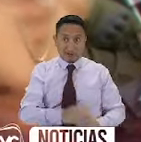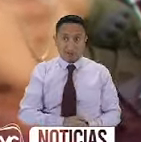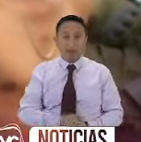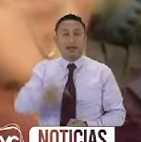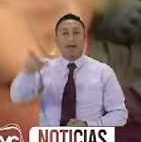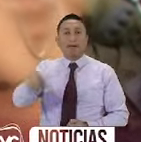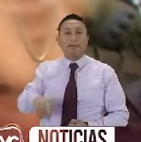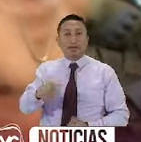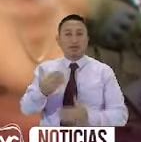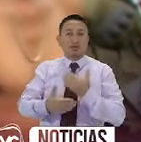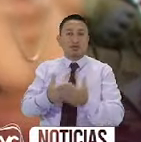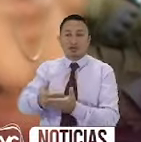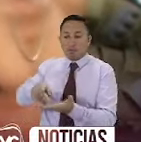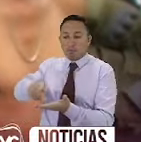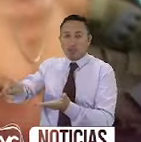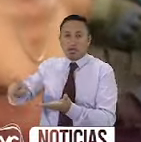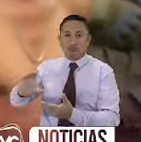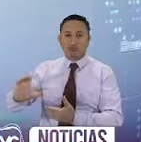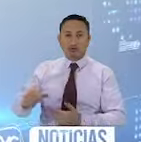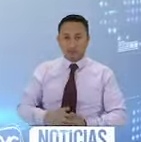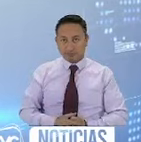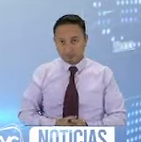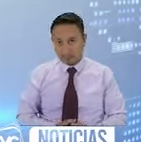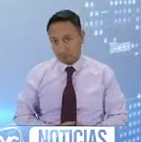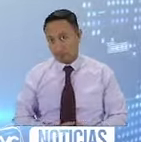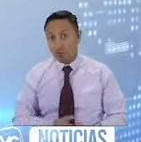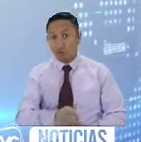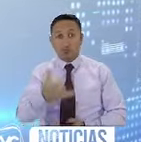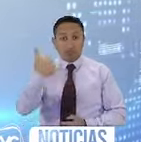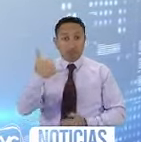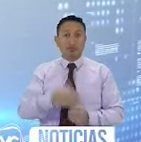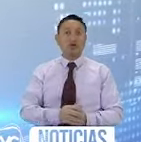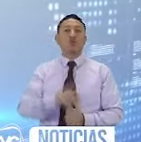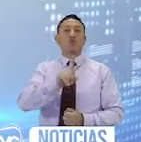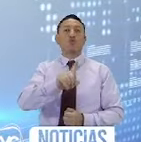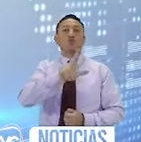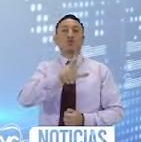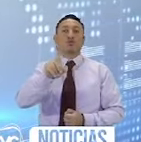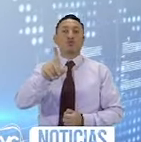y se lo paga de inmediato. Con una llamada a la línea 131 se puede